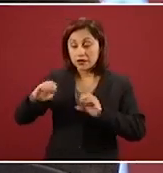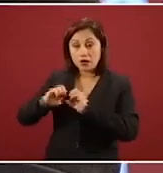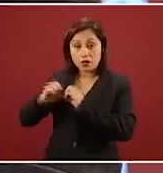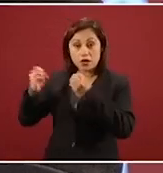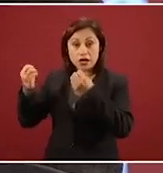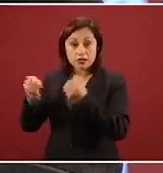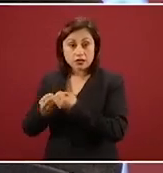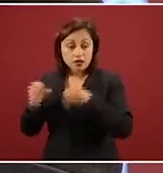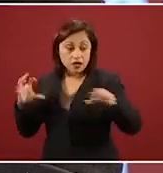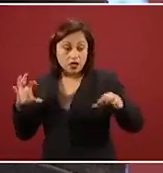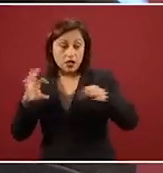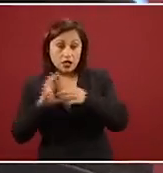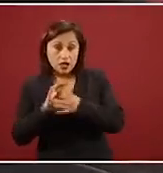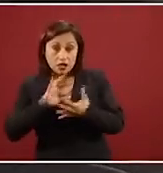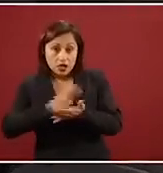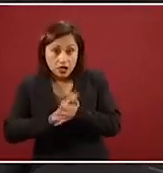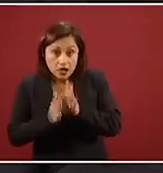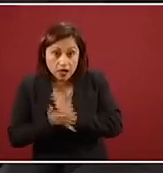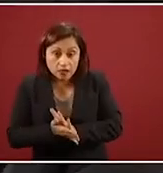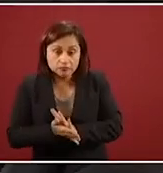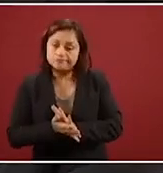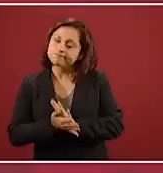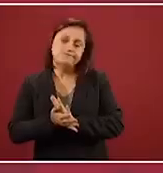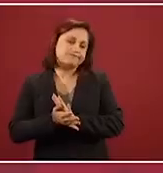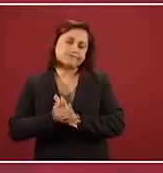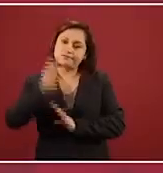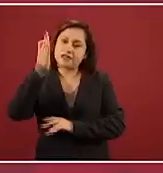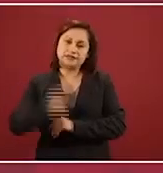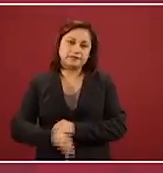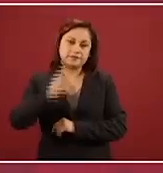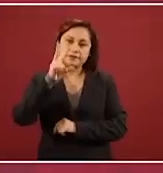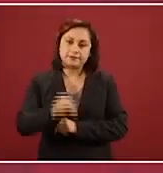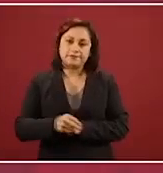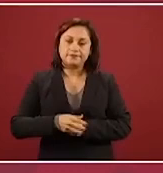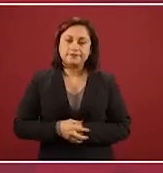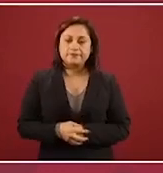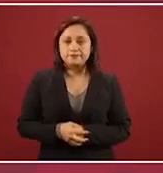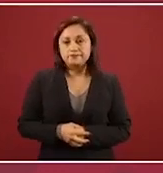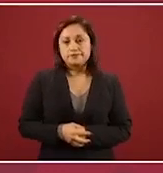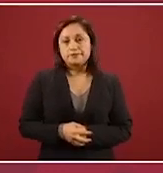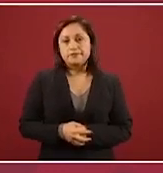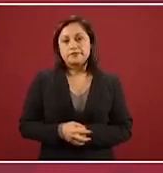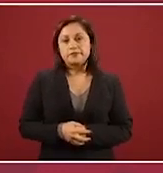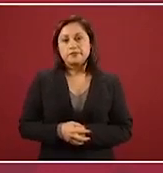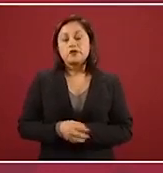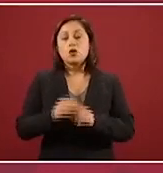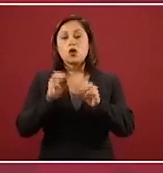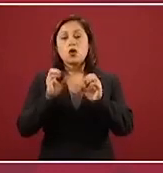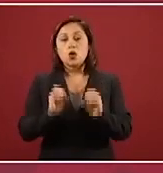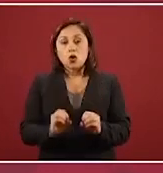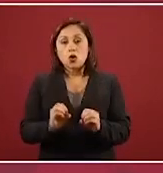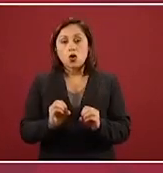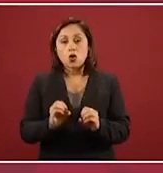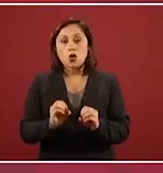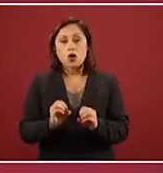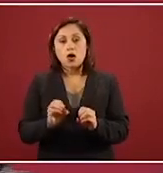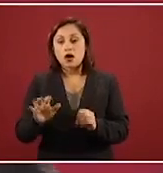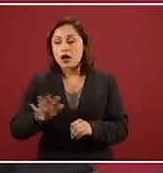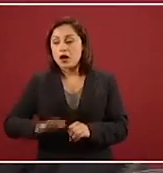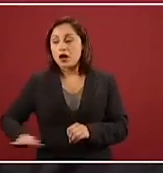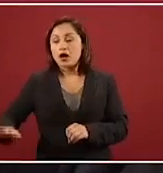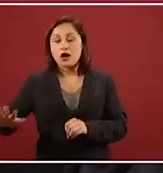delictivas, ni la práctica de proteger a unos